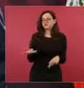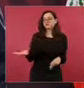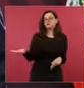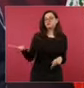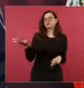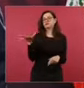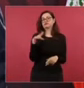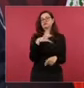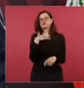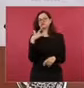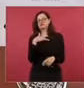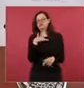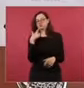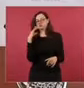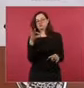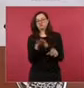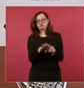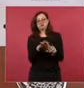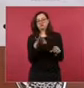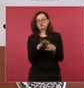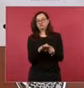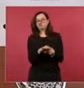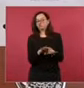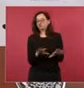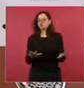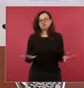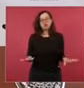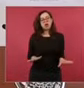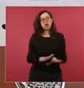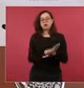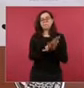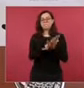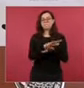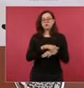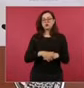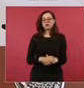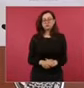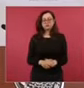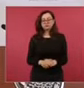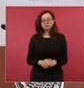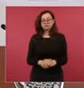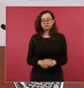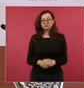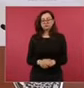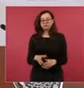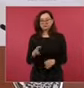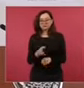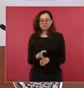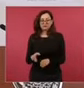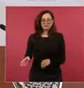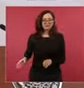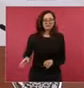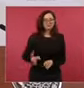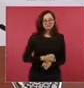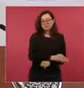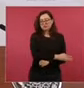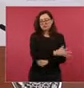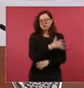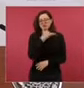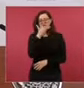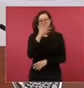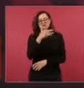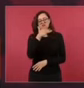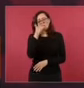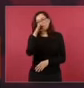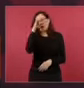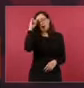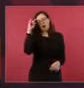por una transformación, por un cambio. El pueblo estaba harto de la corrupción